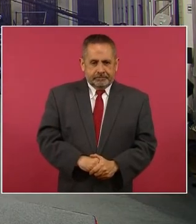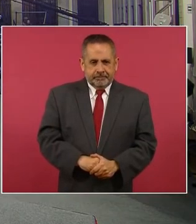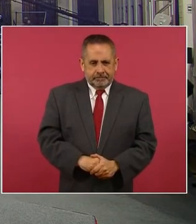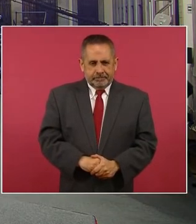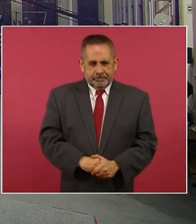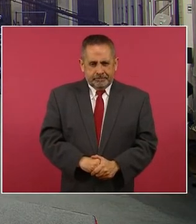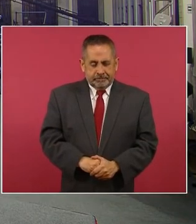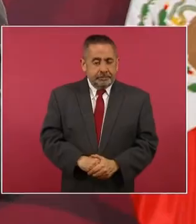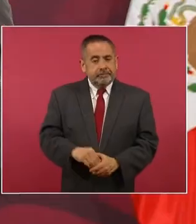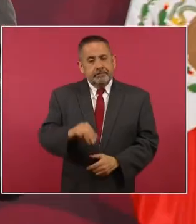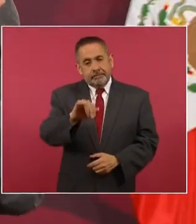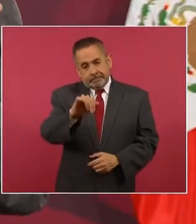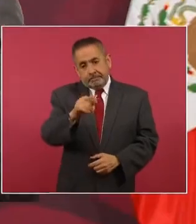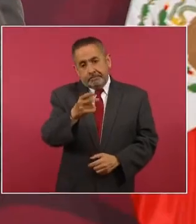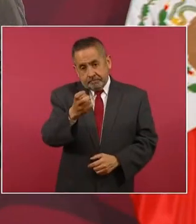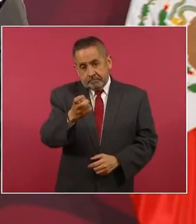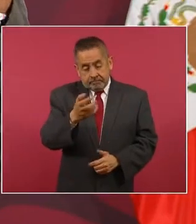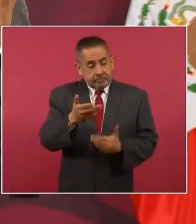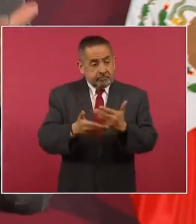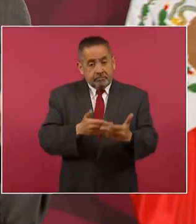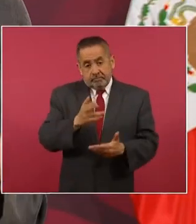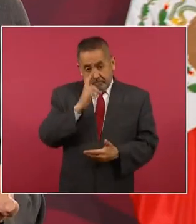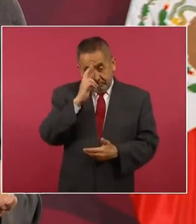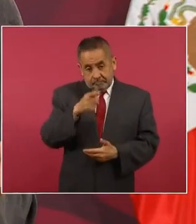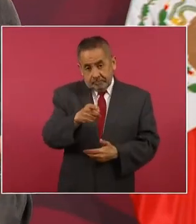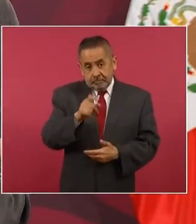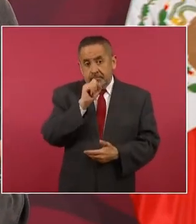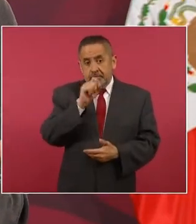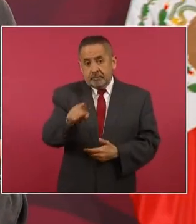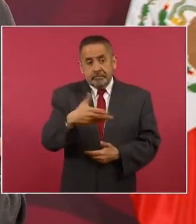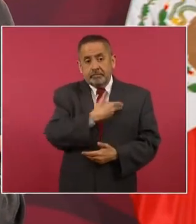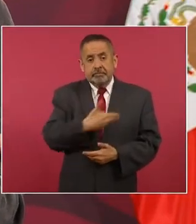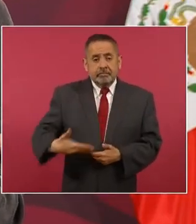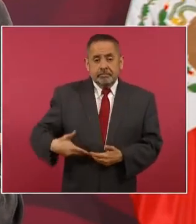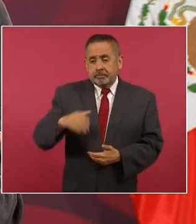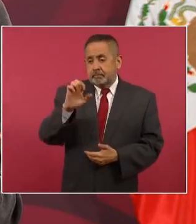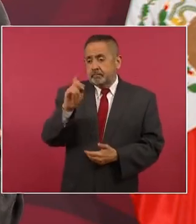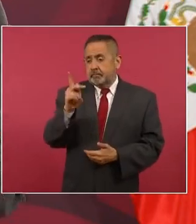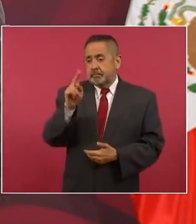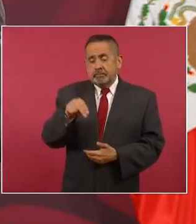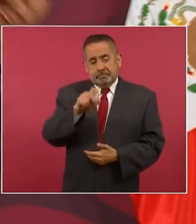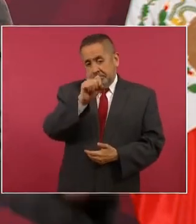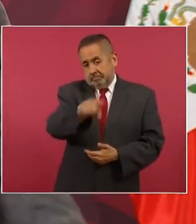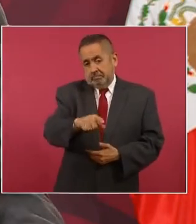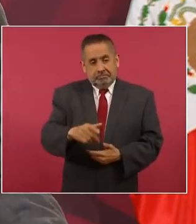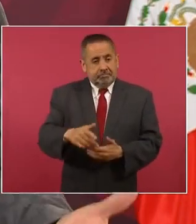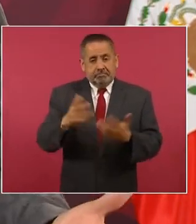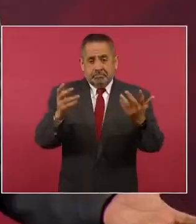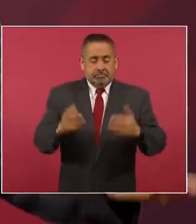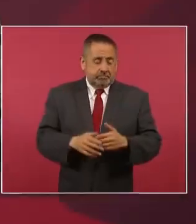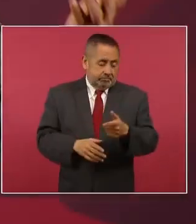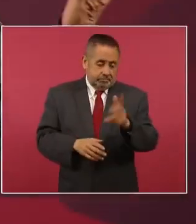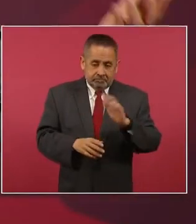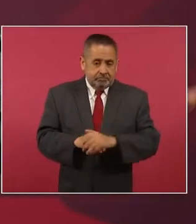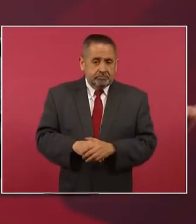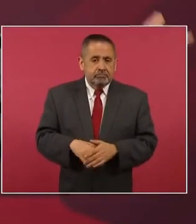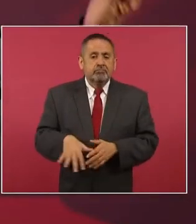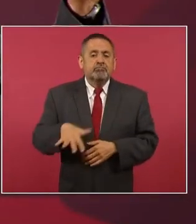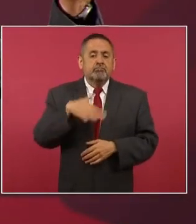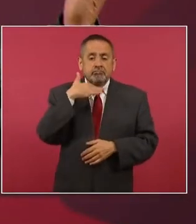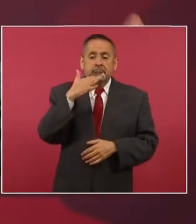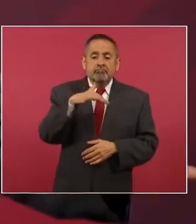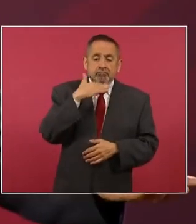sí, pues fue lo que dijo, con todo respeto, el presidente Peña, que la